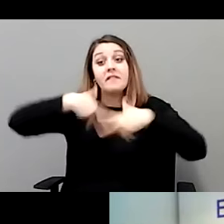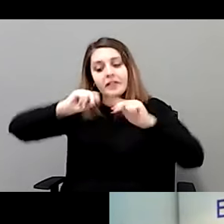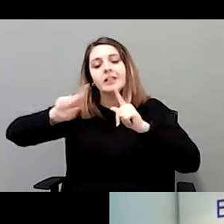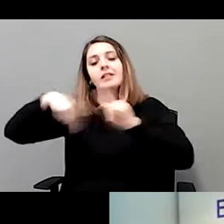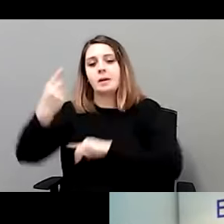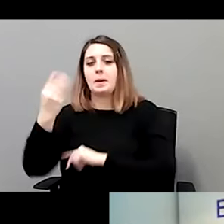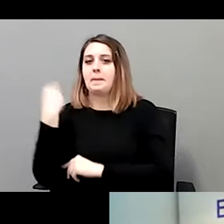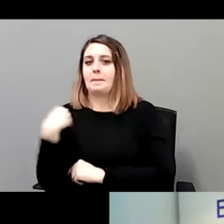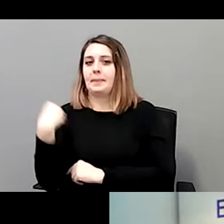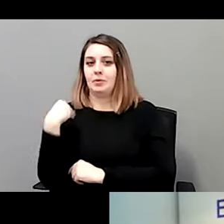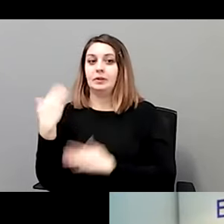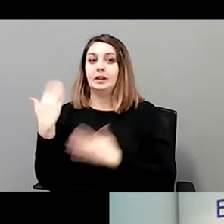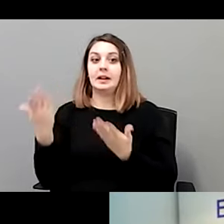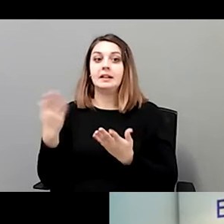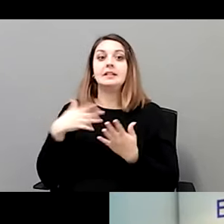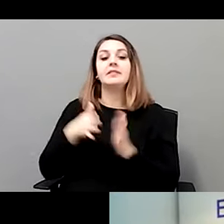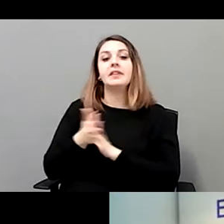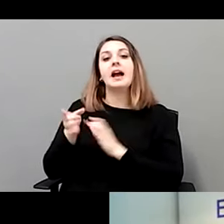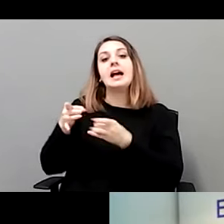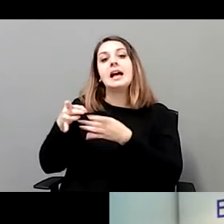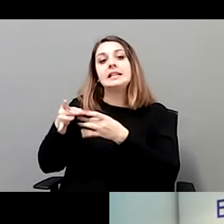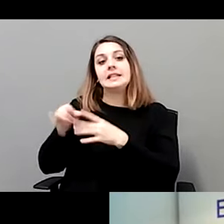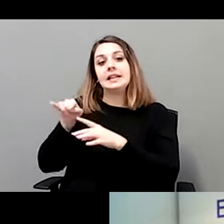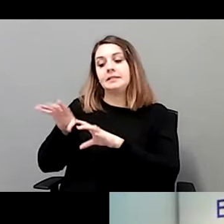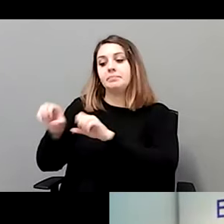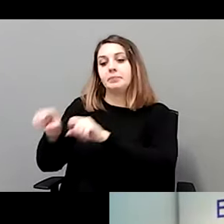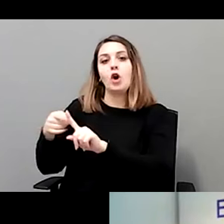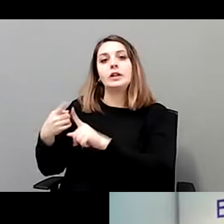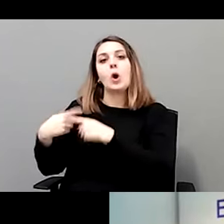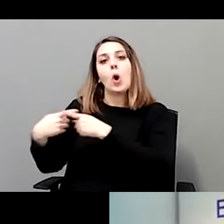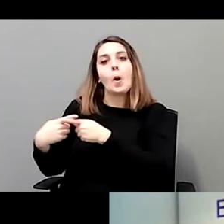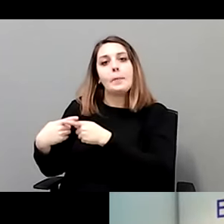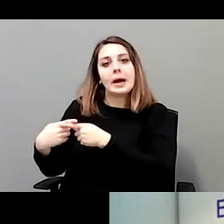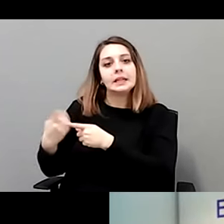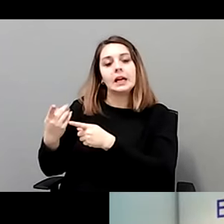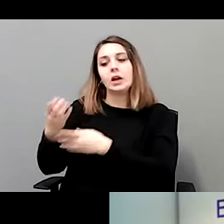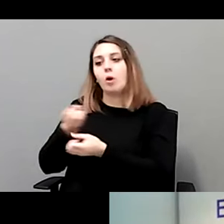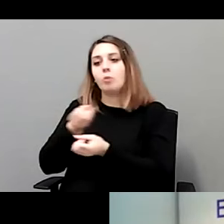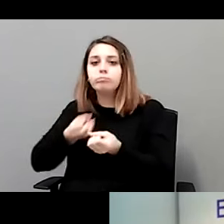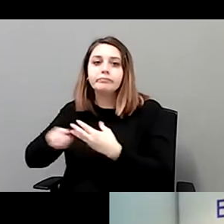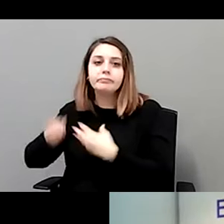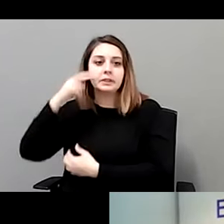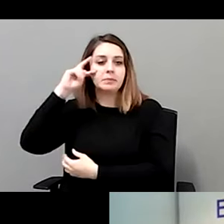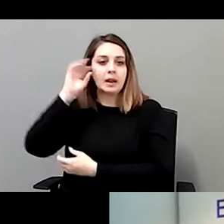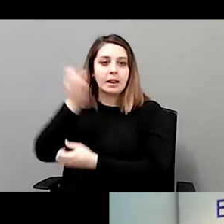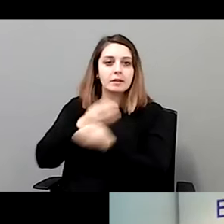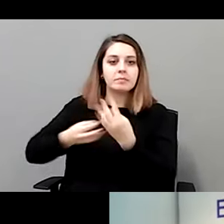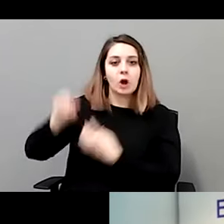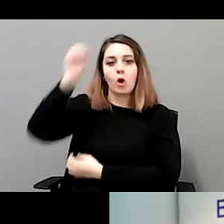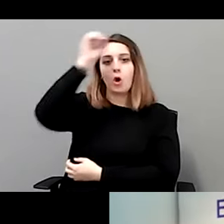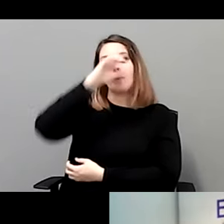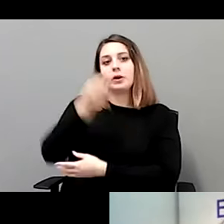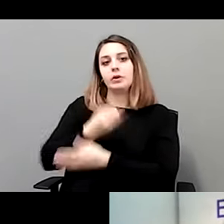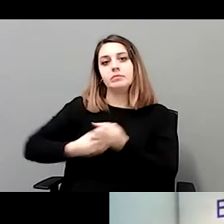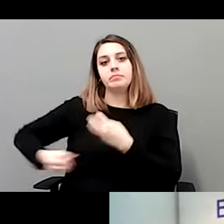De esta forma el chat pues queda más reservado a compartir la experiencia y los pensamientos